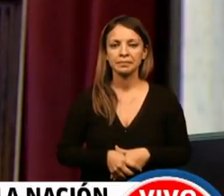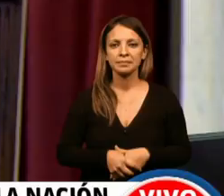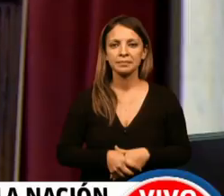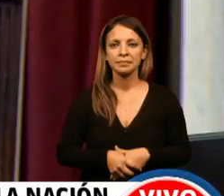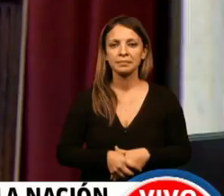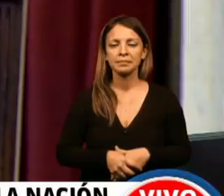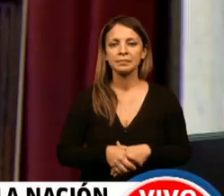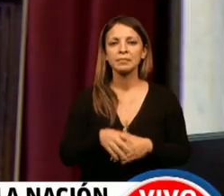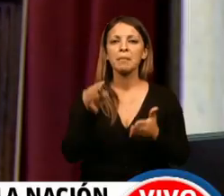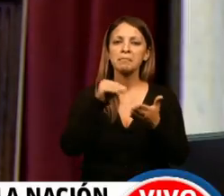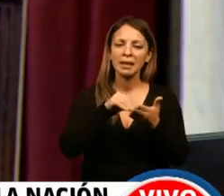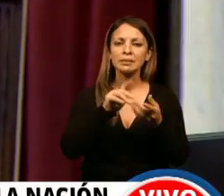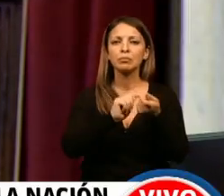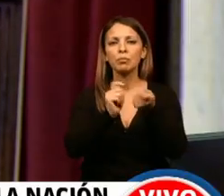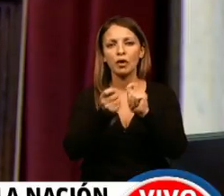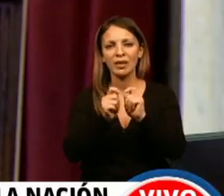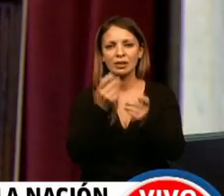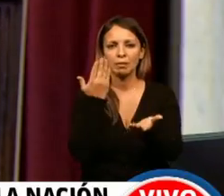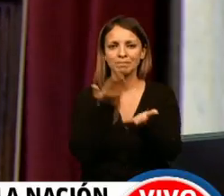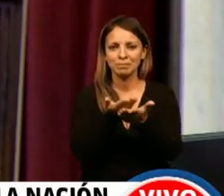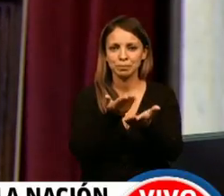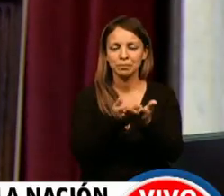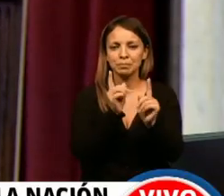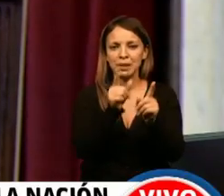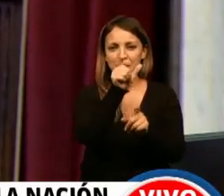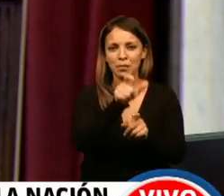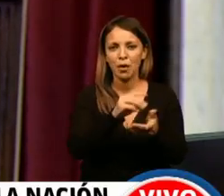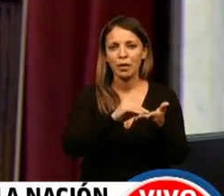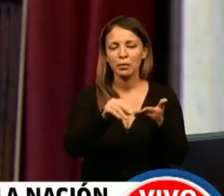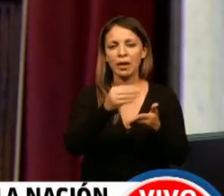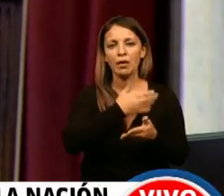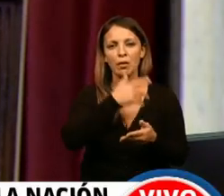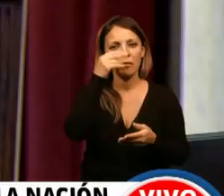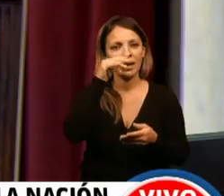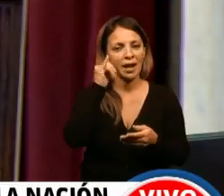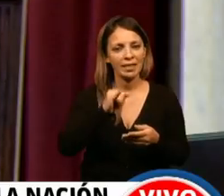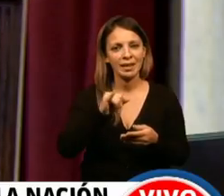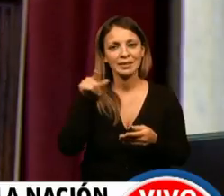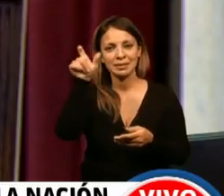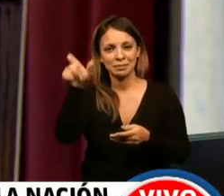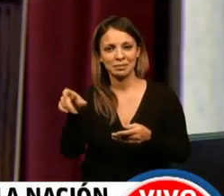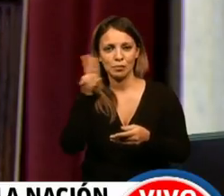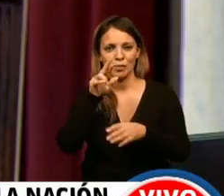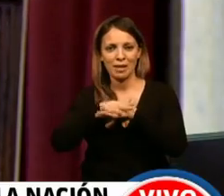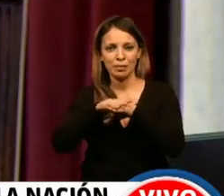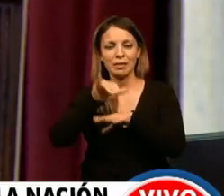con las modificaciones propuestas por el diputado fernández y aceptada por la miembro informante